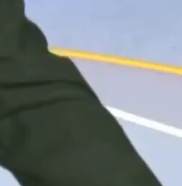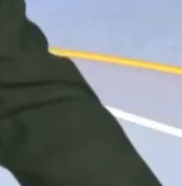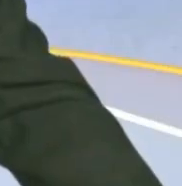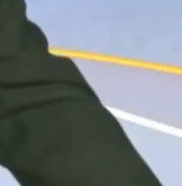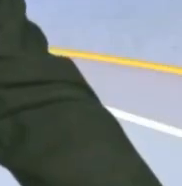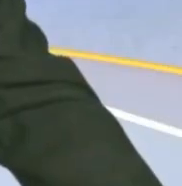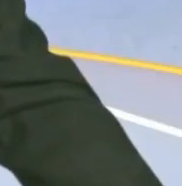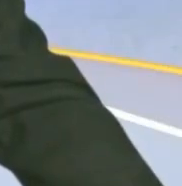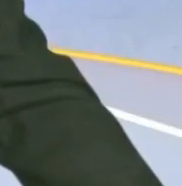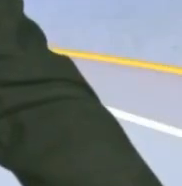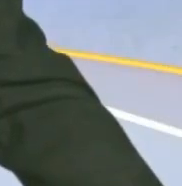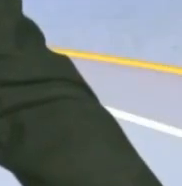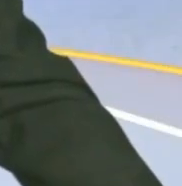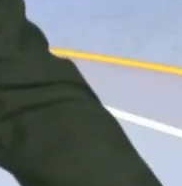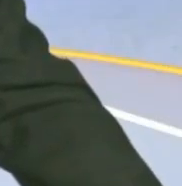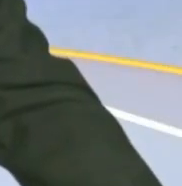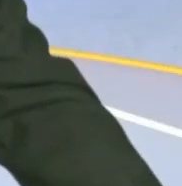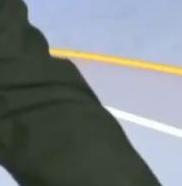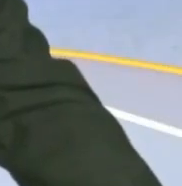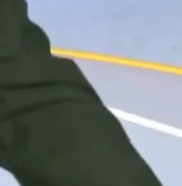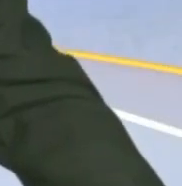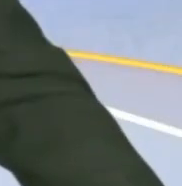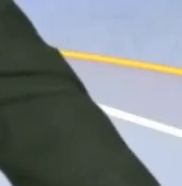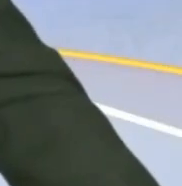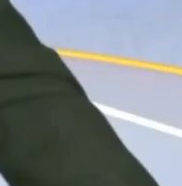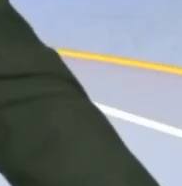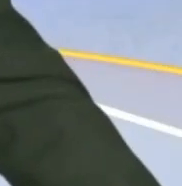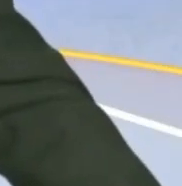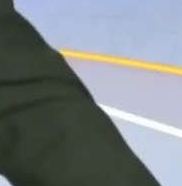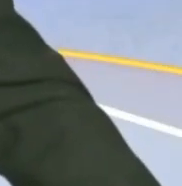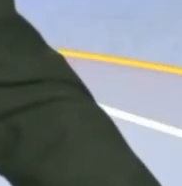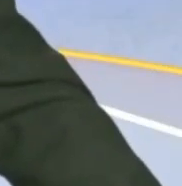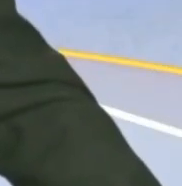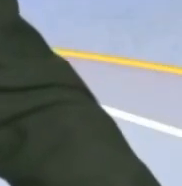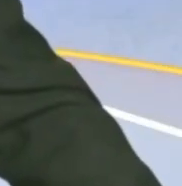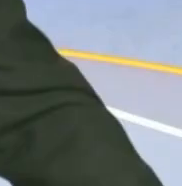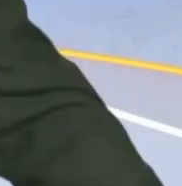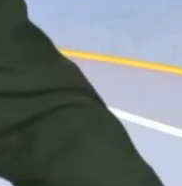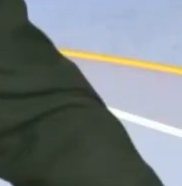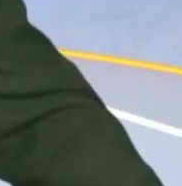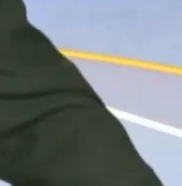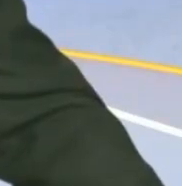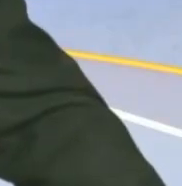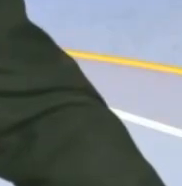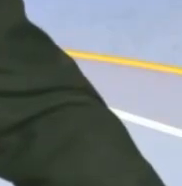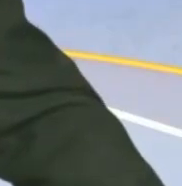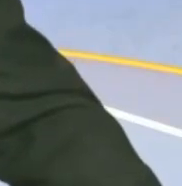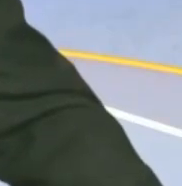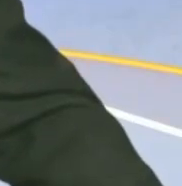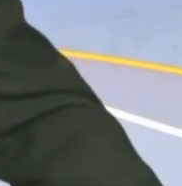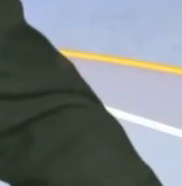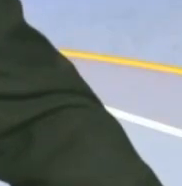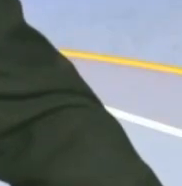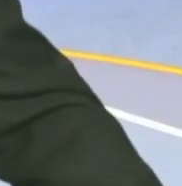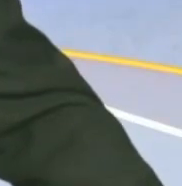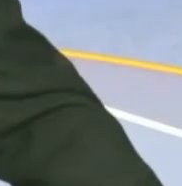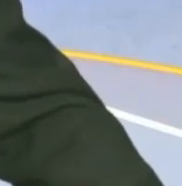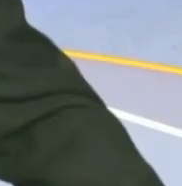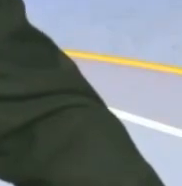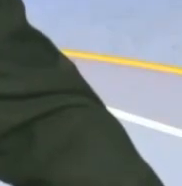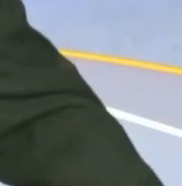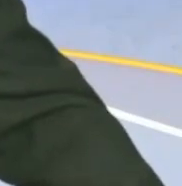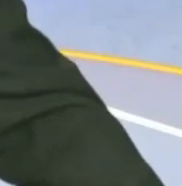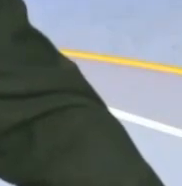y además generó una serie de espacios para seguir fomentando el desarrollo de sus estudiantes aleg Cómo estás Buena